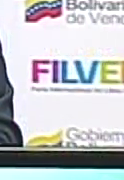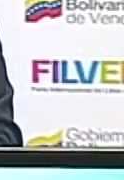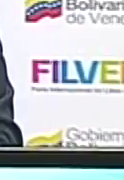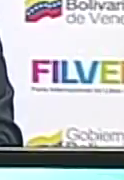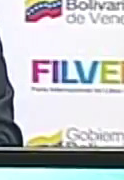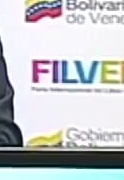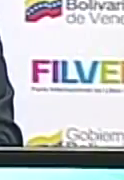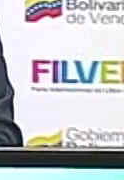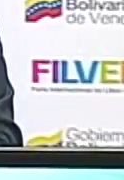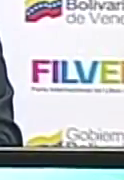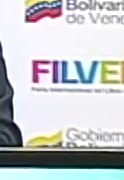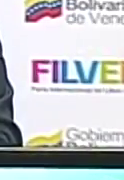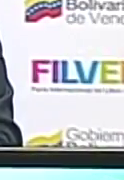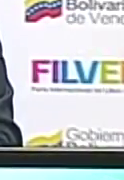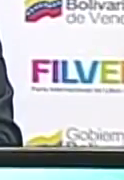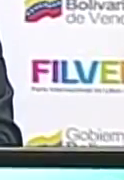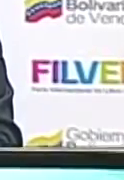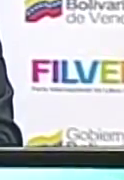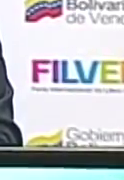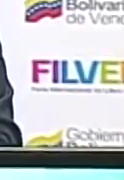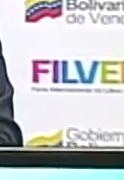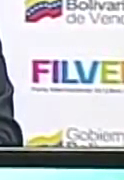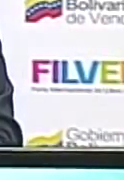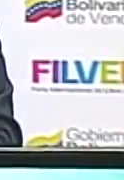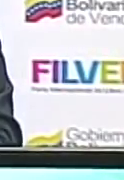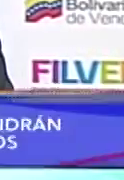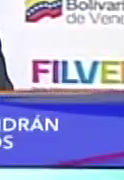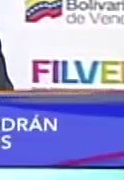La levantó, hay que ver lo que es el esfuerzo de levantar